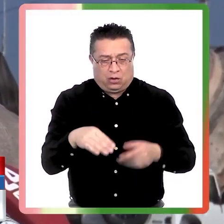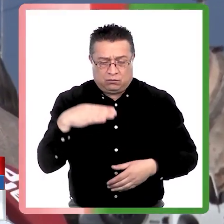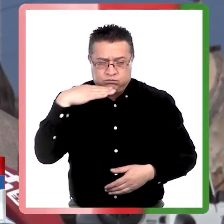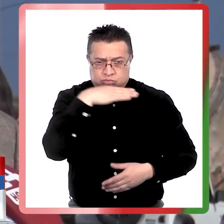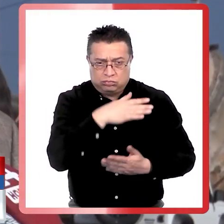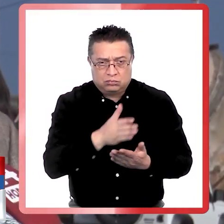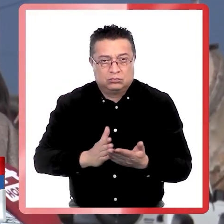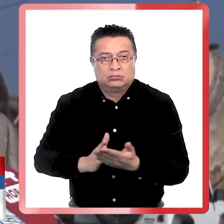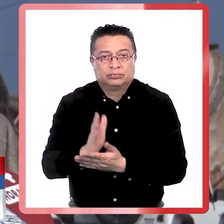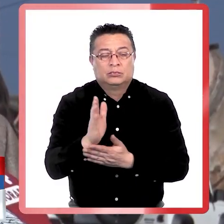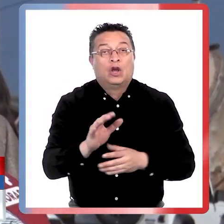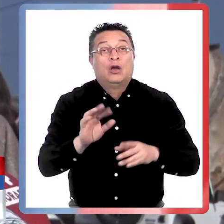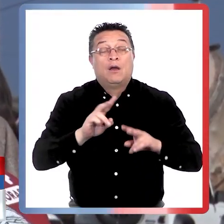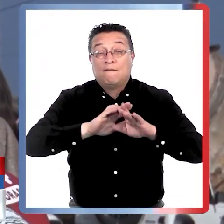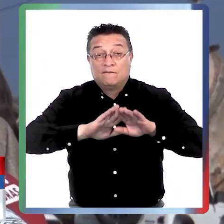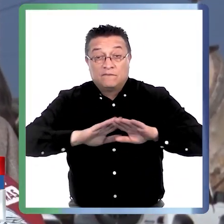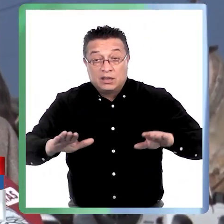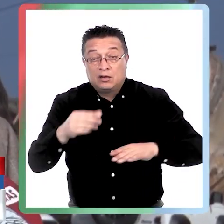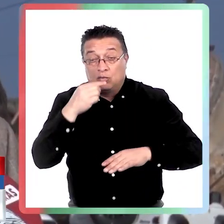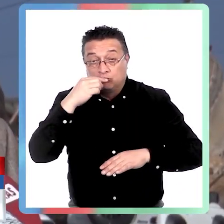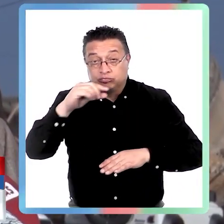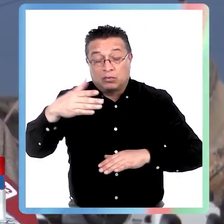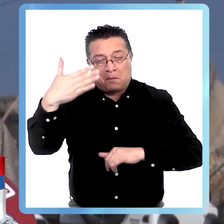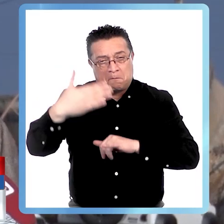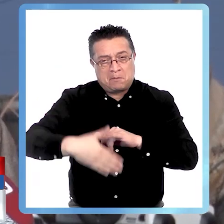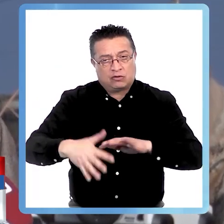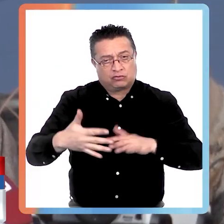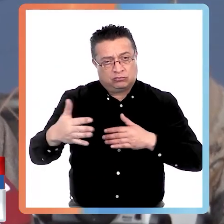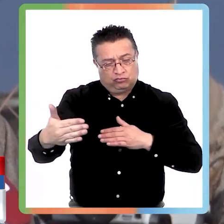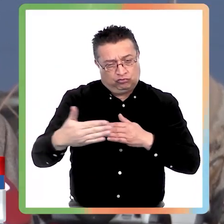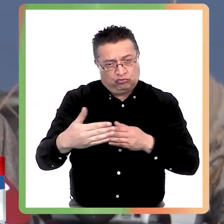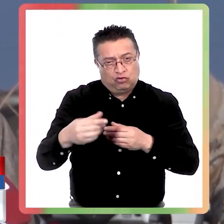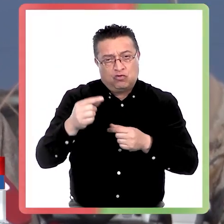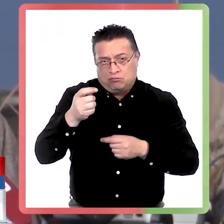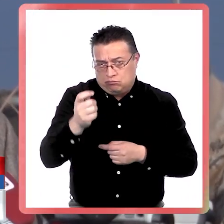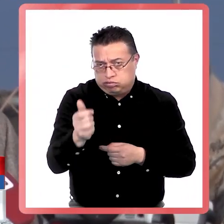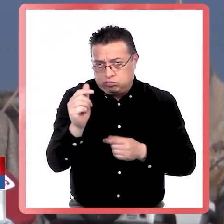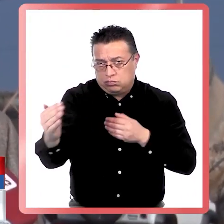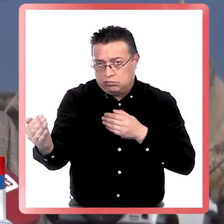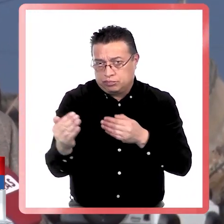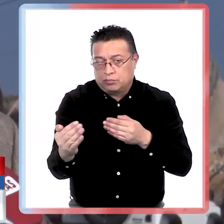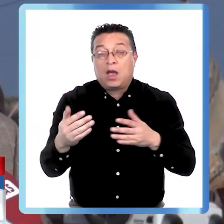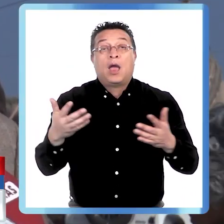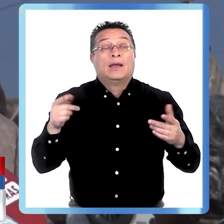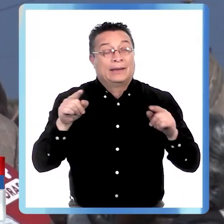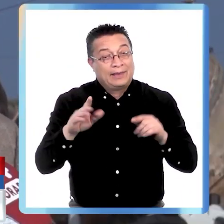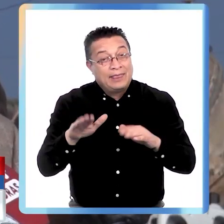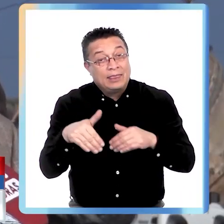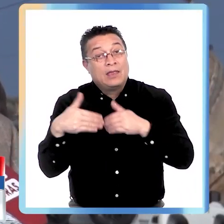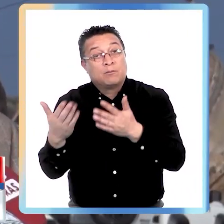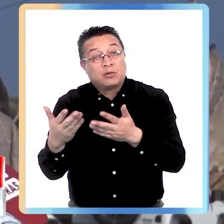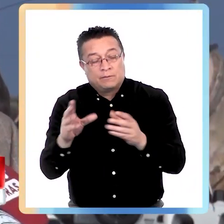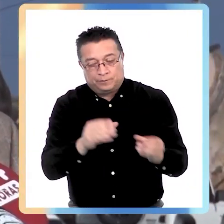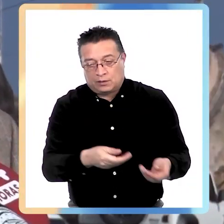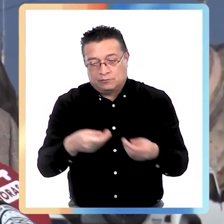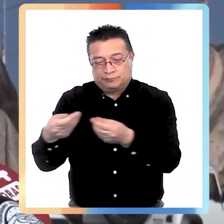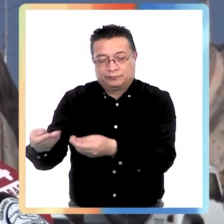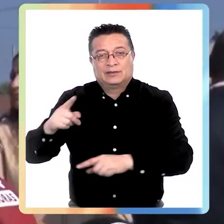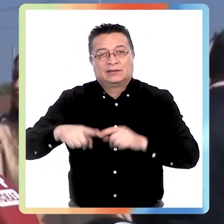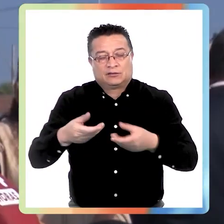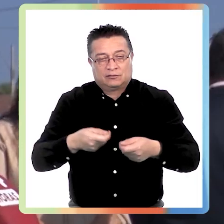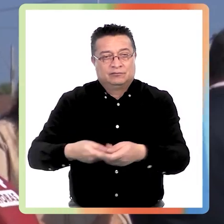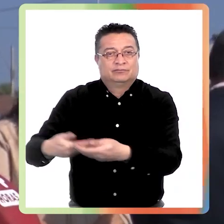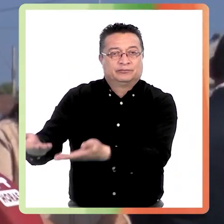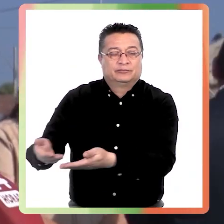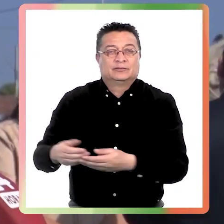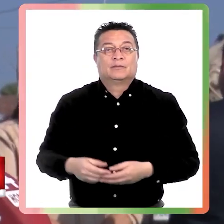inmediato y esperamos concretarlos en un plazo relativamente breve, para de esa forma proceder al traspaso del terreno.